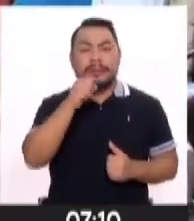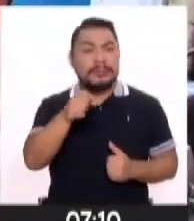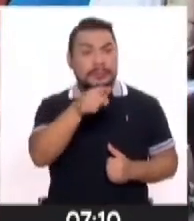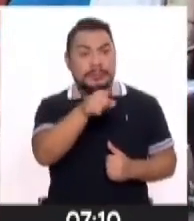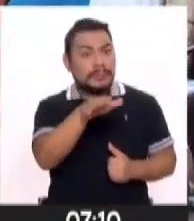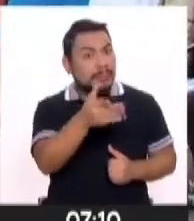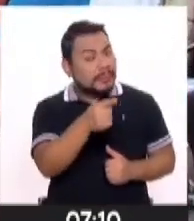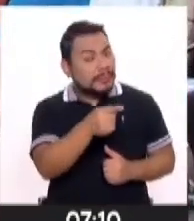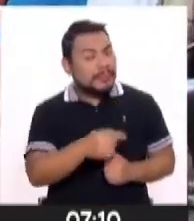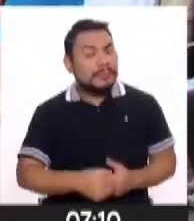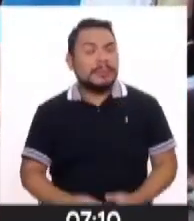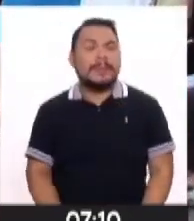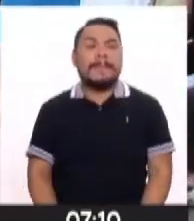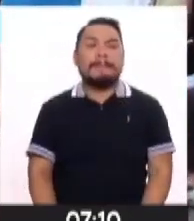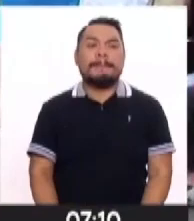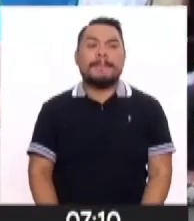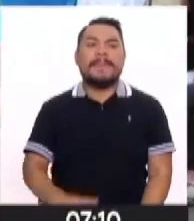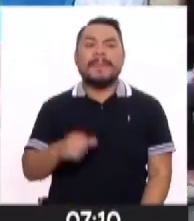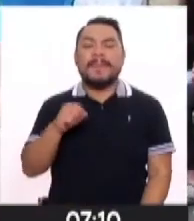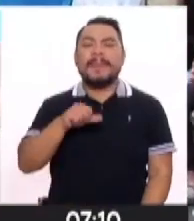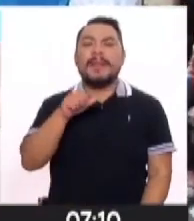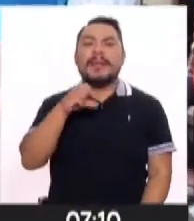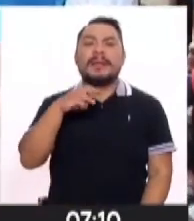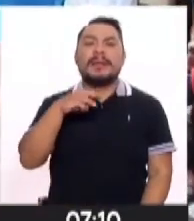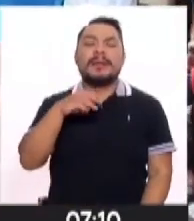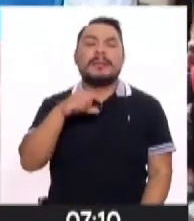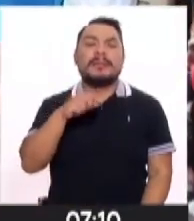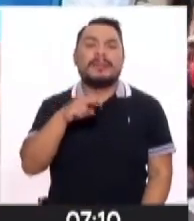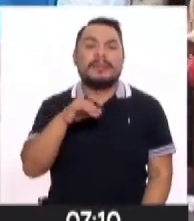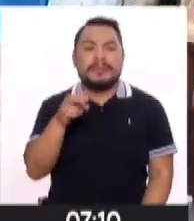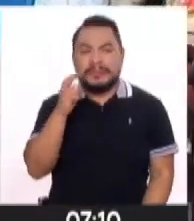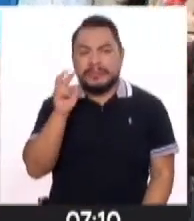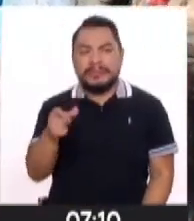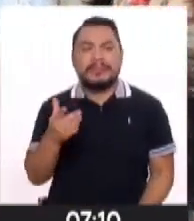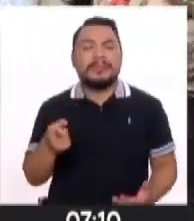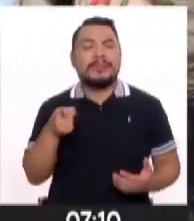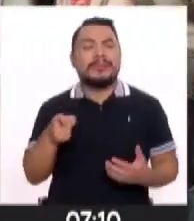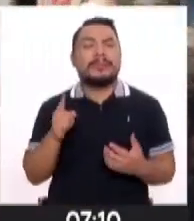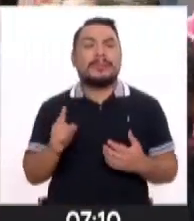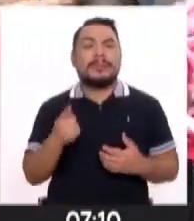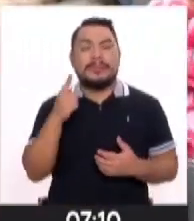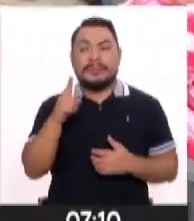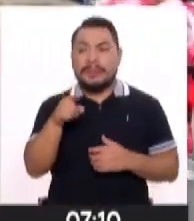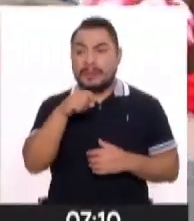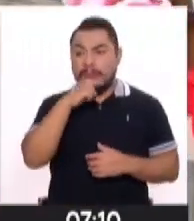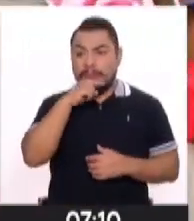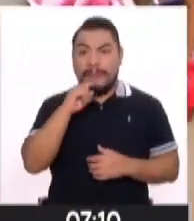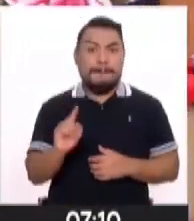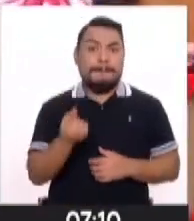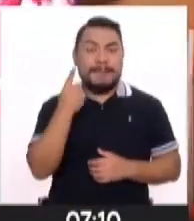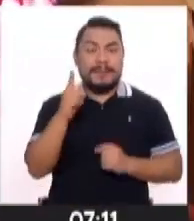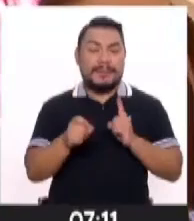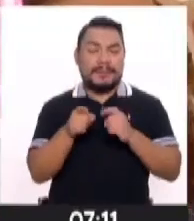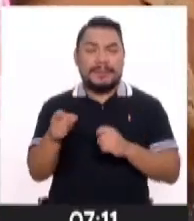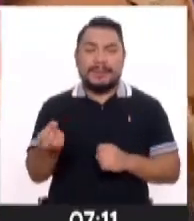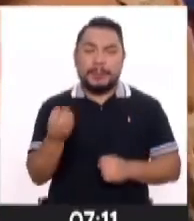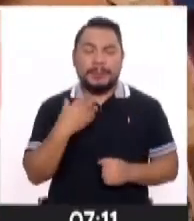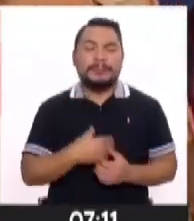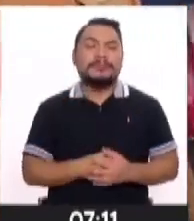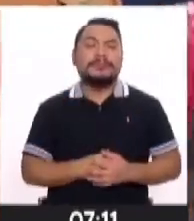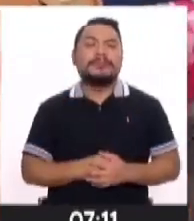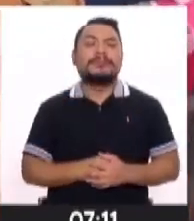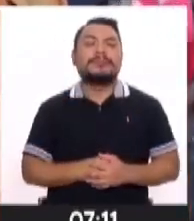escucho. Sí, Américo, con respecto a lo que estamos viendo, la primera entrevistada, la vecina con la que conversaba, señalaba